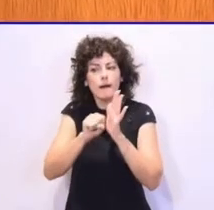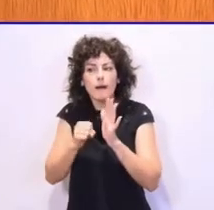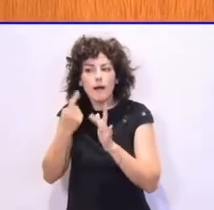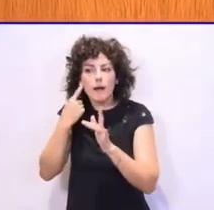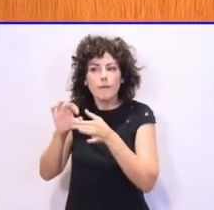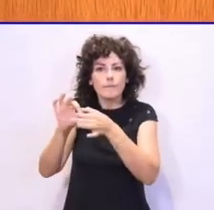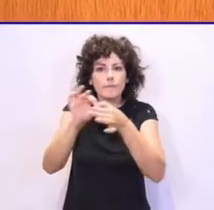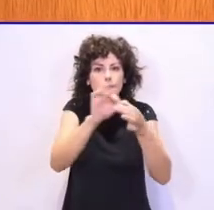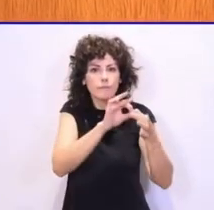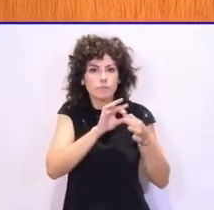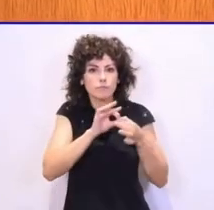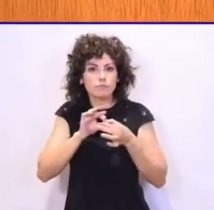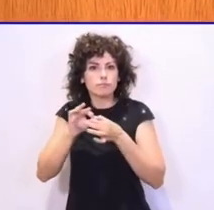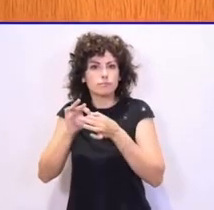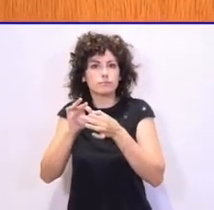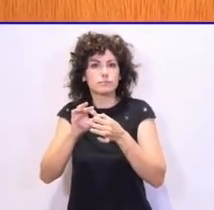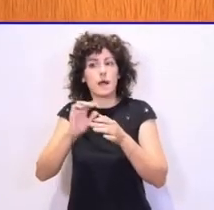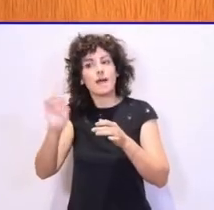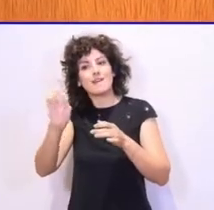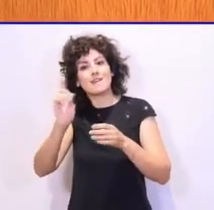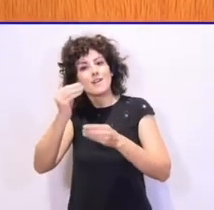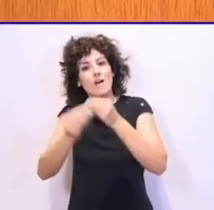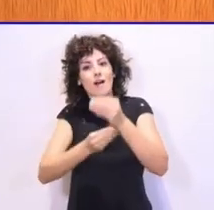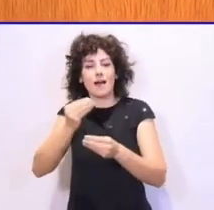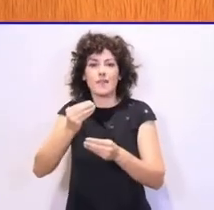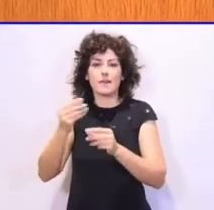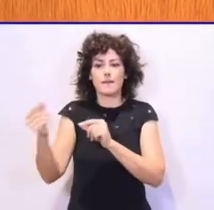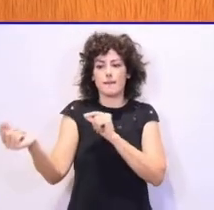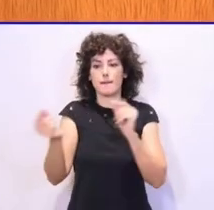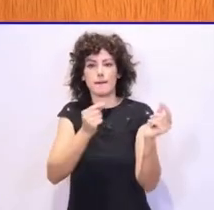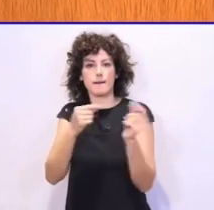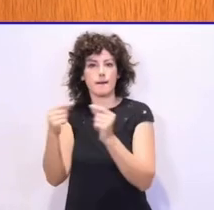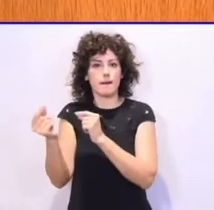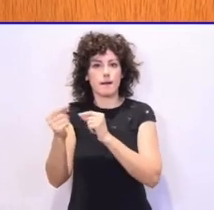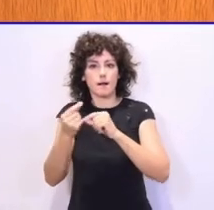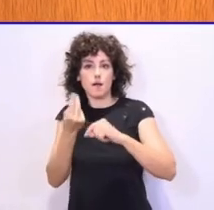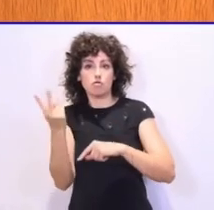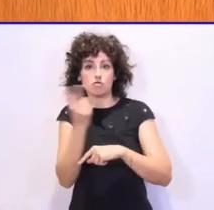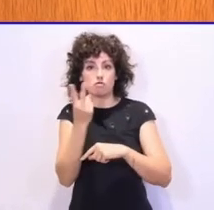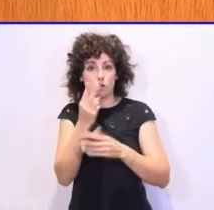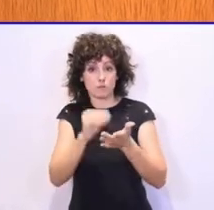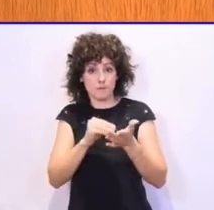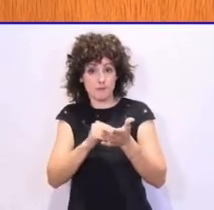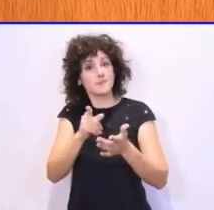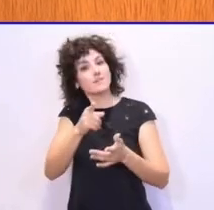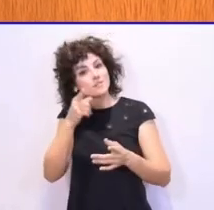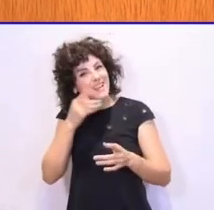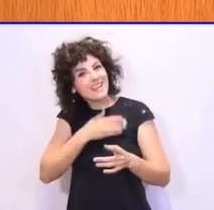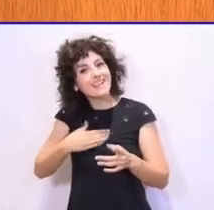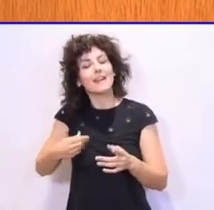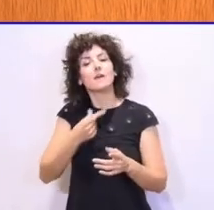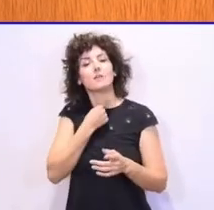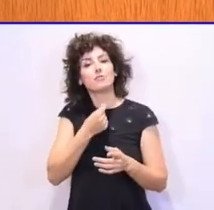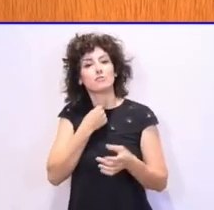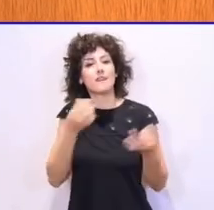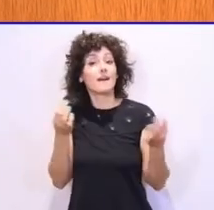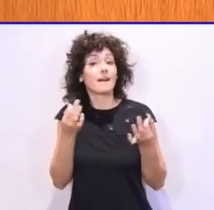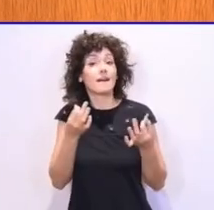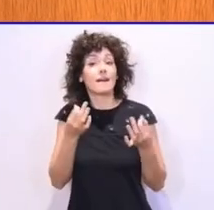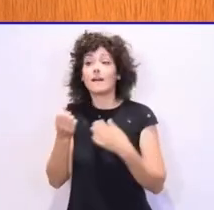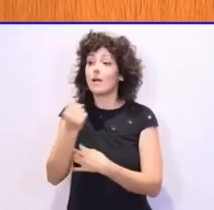y colectivamente y no hacer debates binarios señor capellán qué es lo que usted le gusta está conmigo